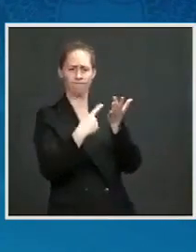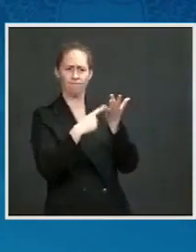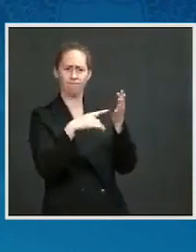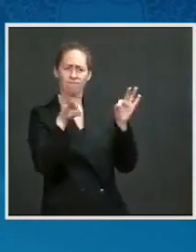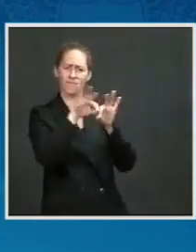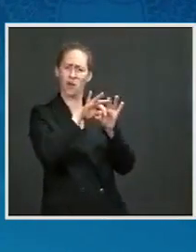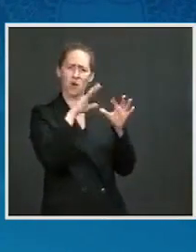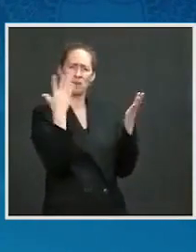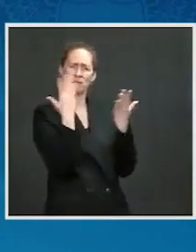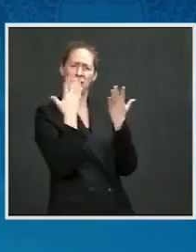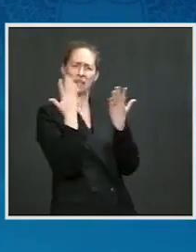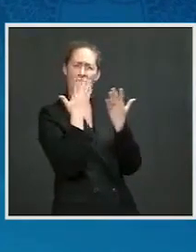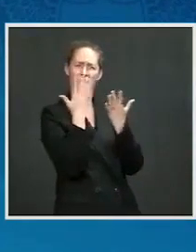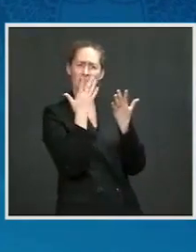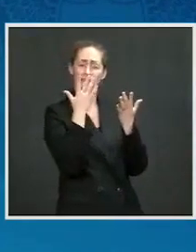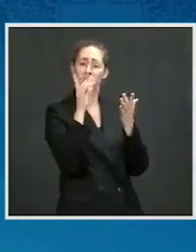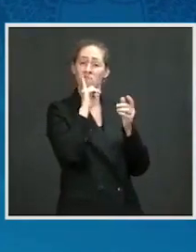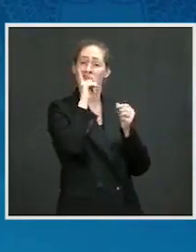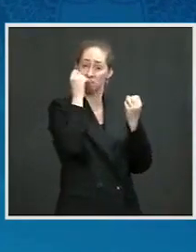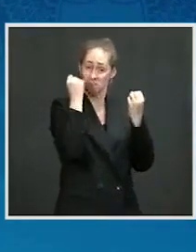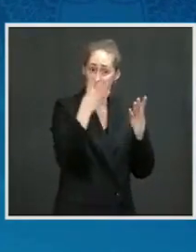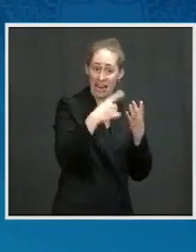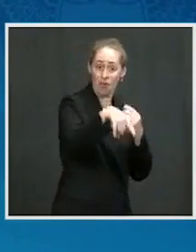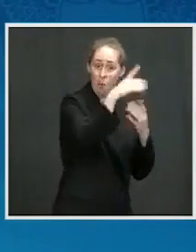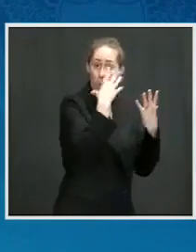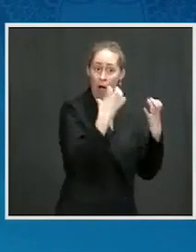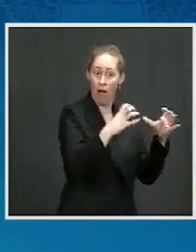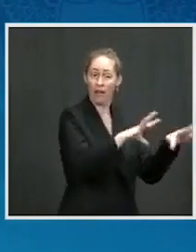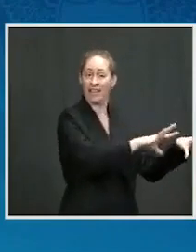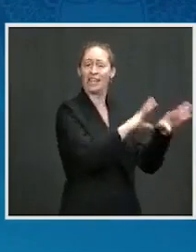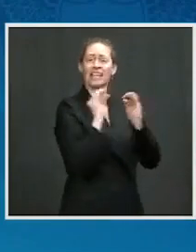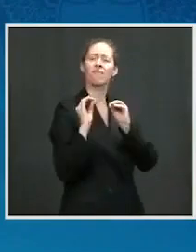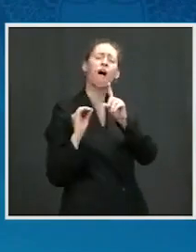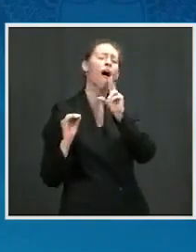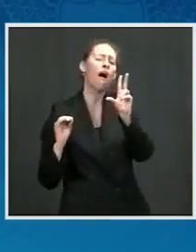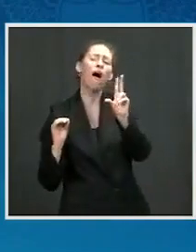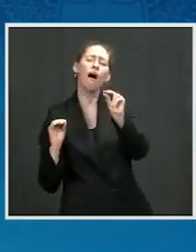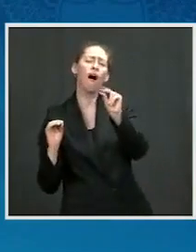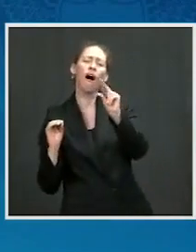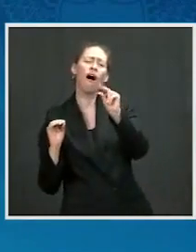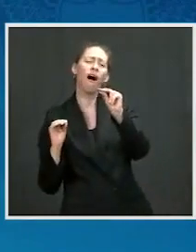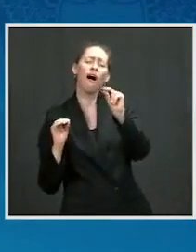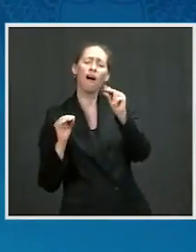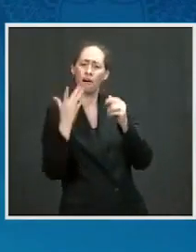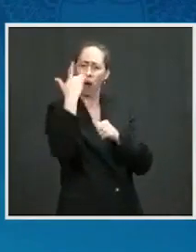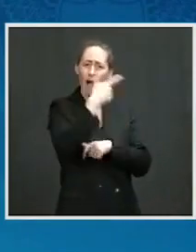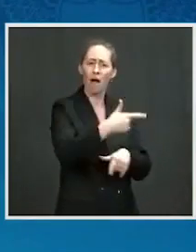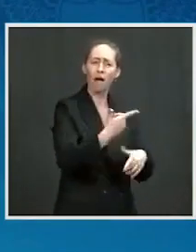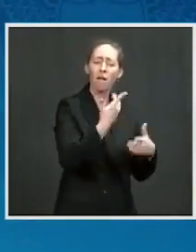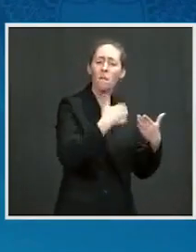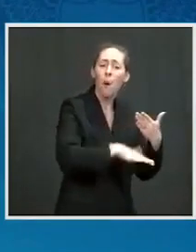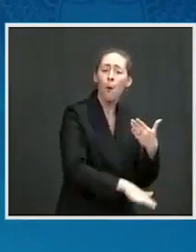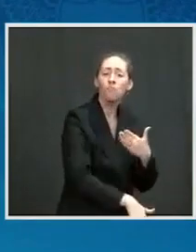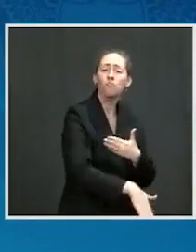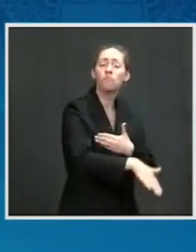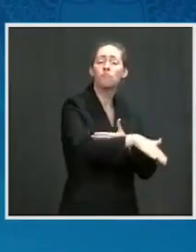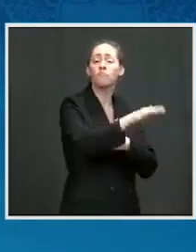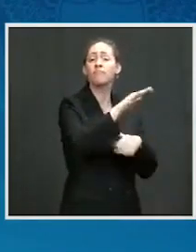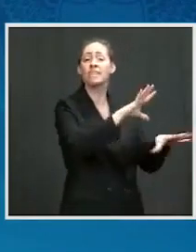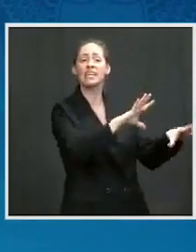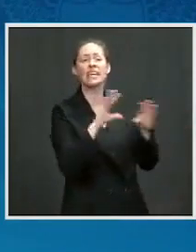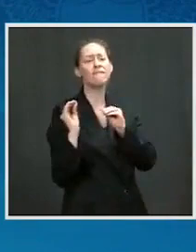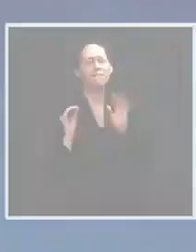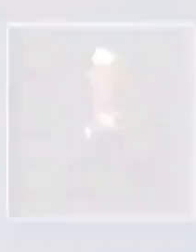home. They don't want to leave the place where they grew up, where the language they know